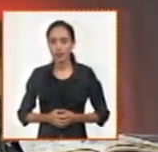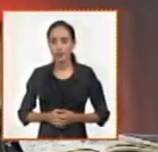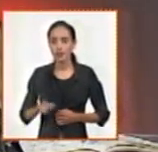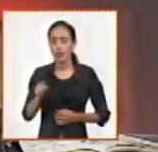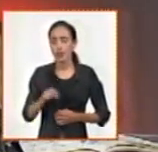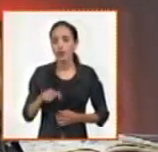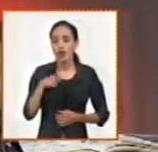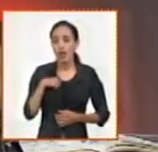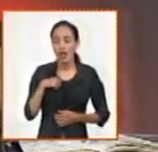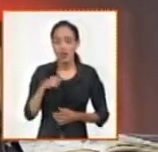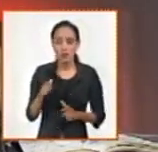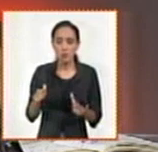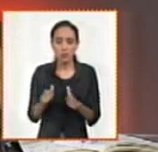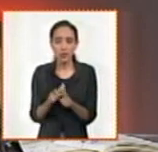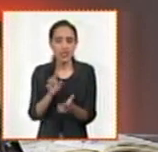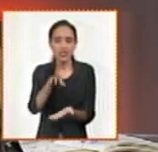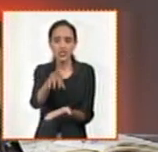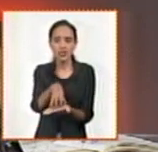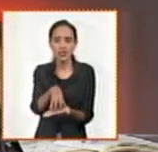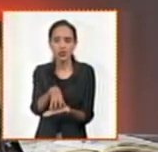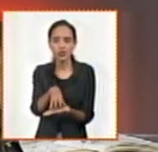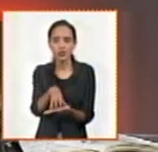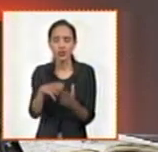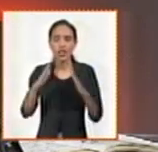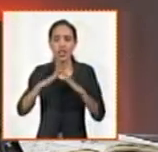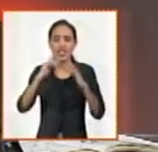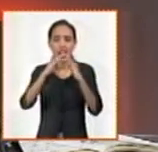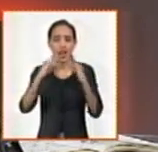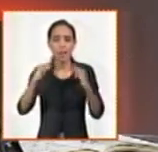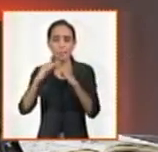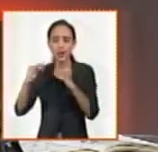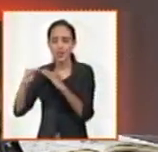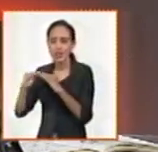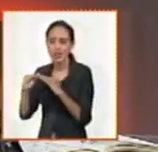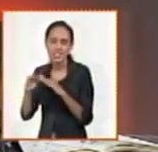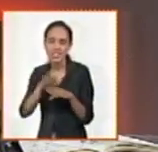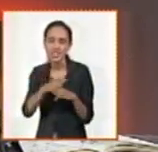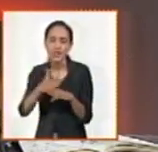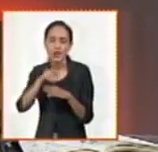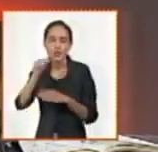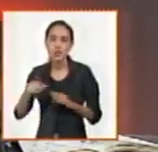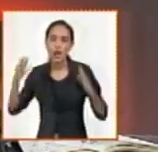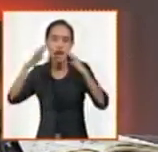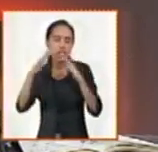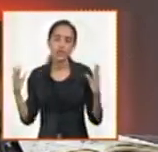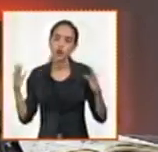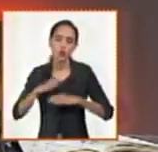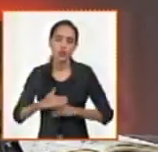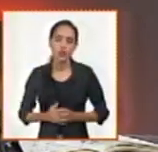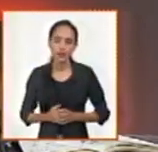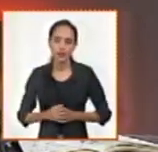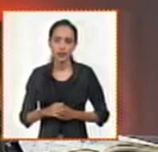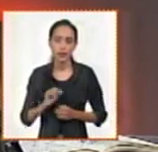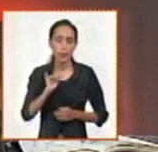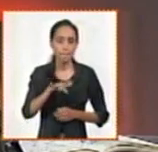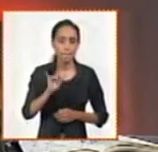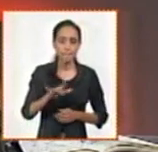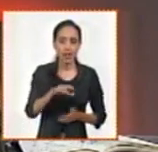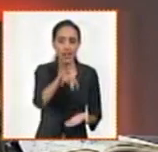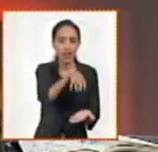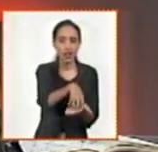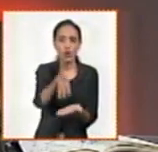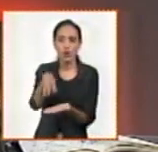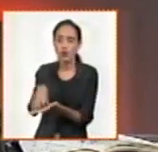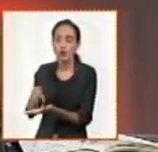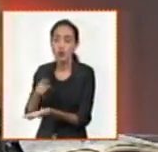pequeña ciudad de casas de campaña. De personas sin techo, sí. Exactamente. En cada parque hay